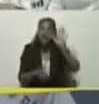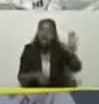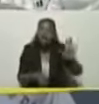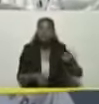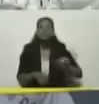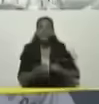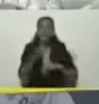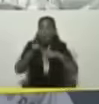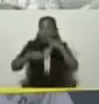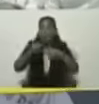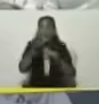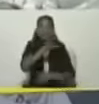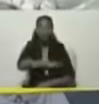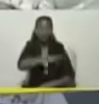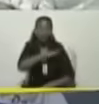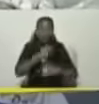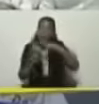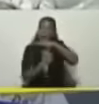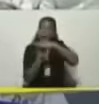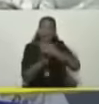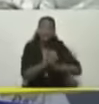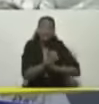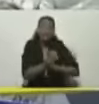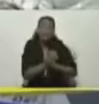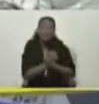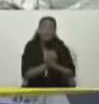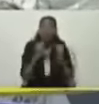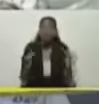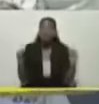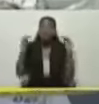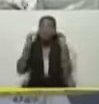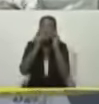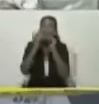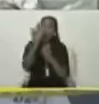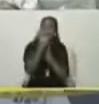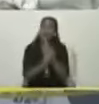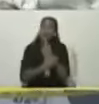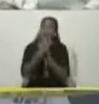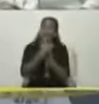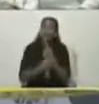para una nueva sociedad basada en el amor, en la igualdad y la solidaridad.